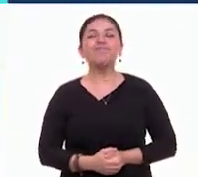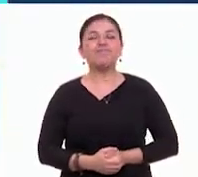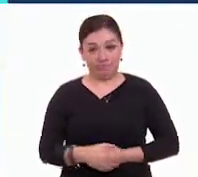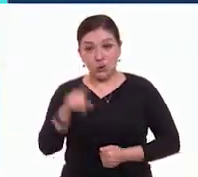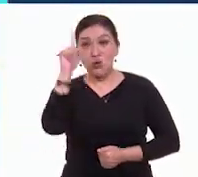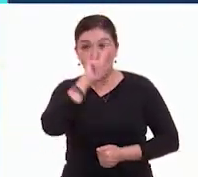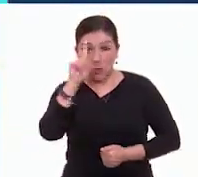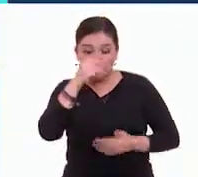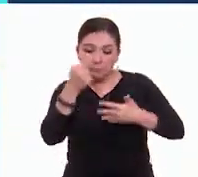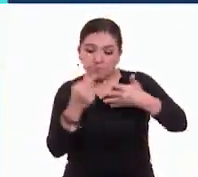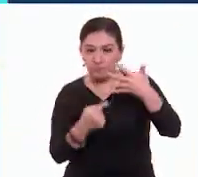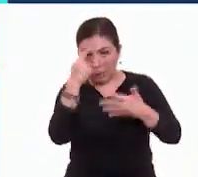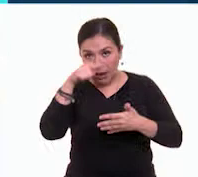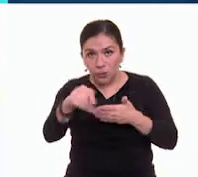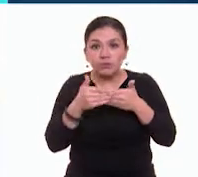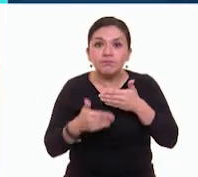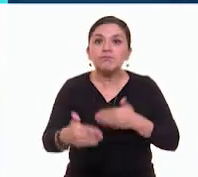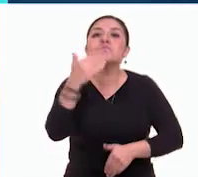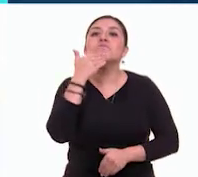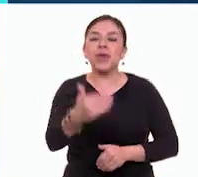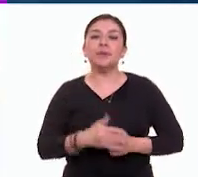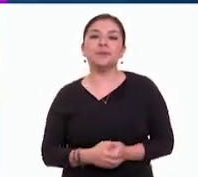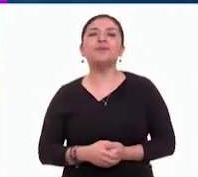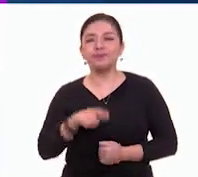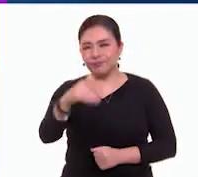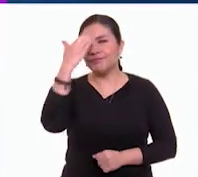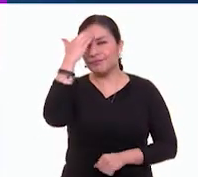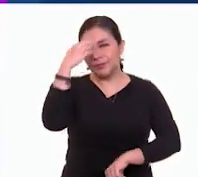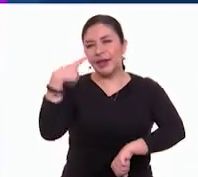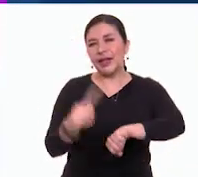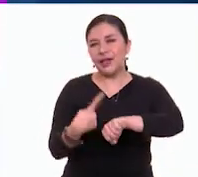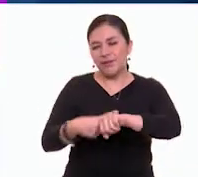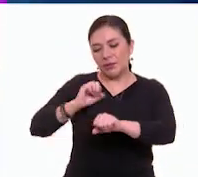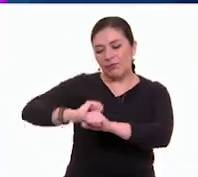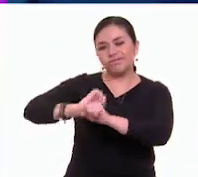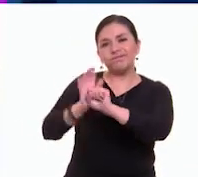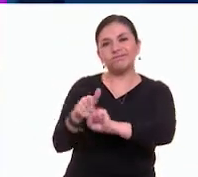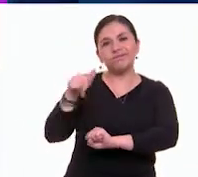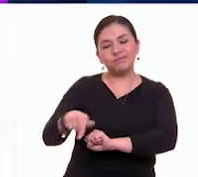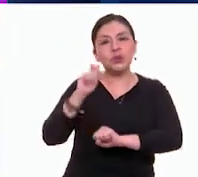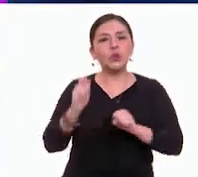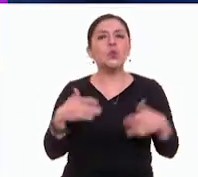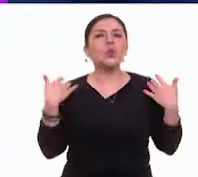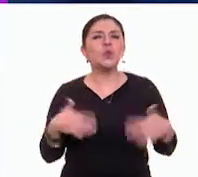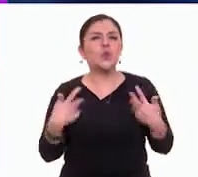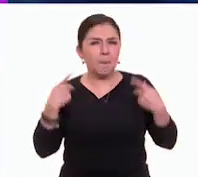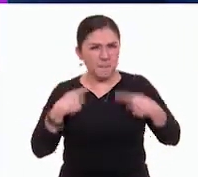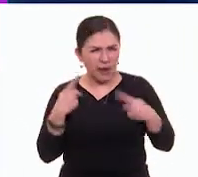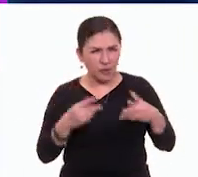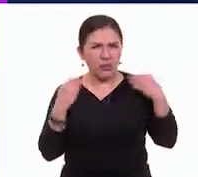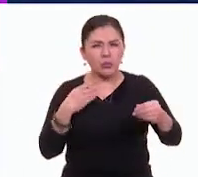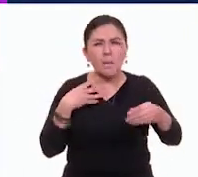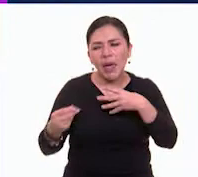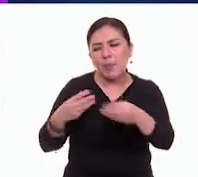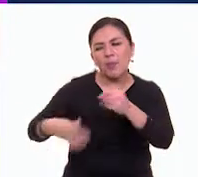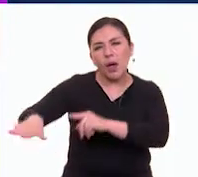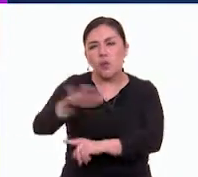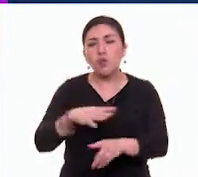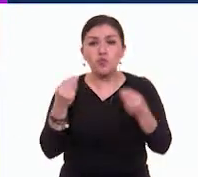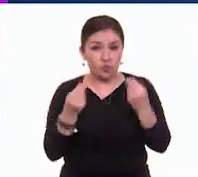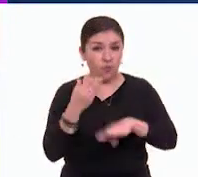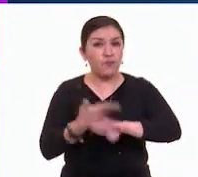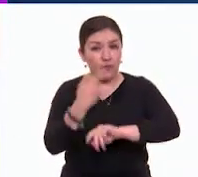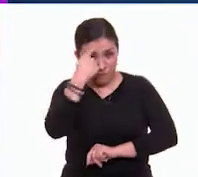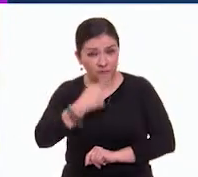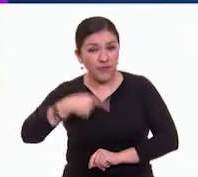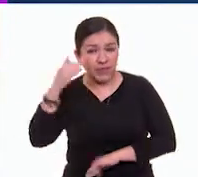Buenas prácticas para seguir adelante. Como todos sabemos, la COVID-19 es una enfermedad que se contagia muy fácilmente entre las